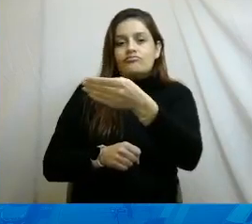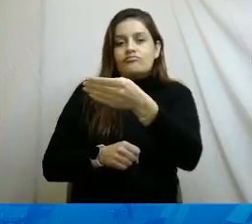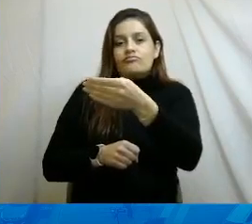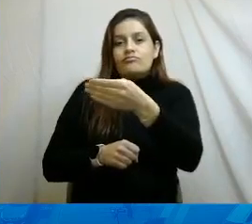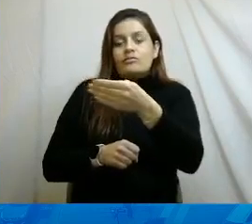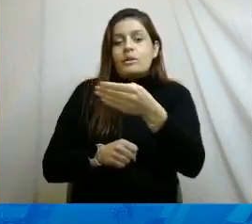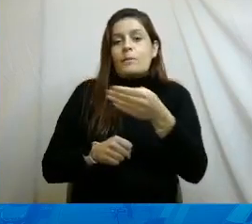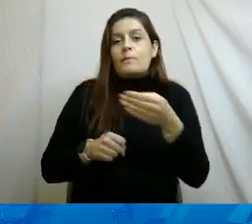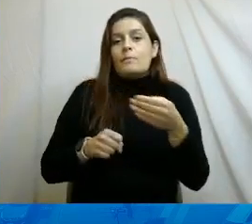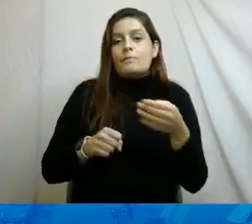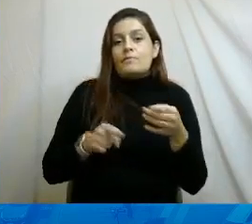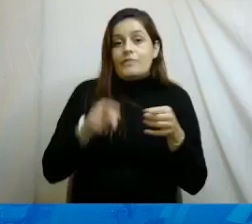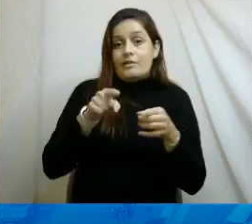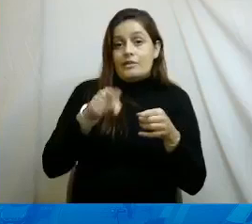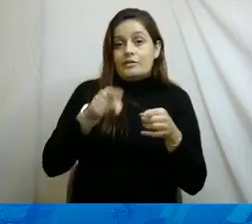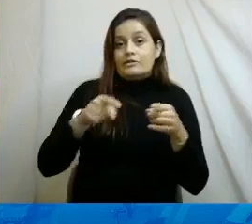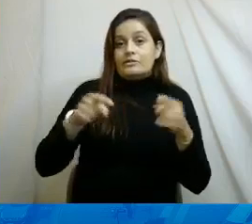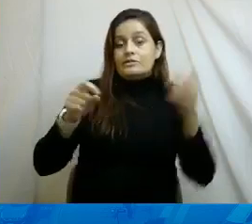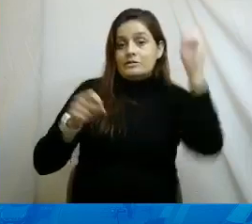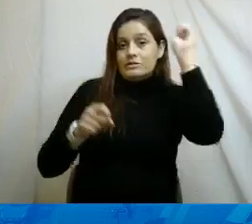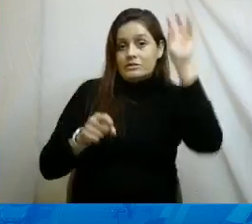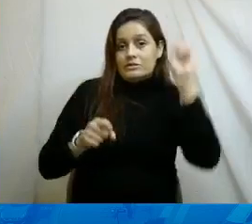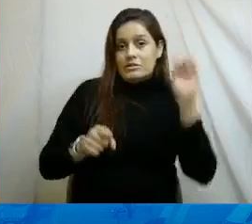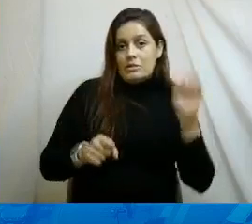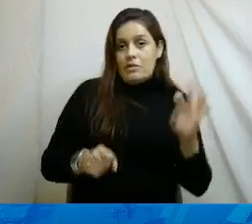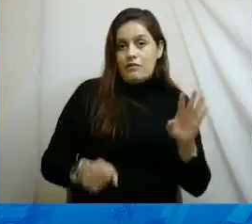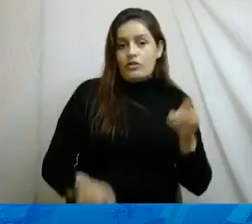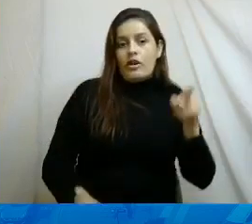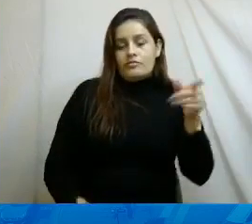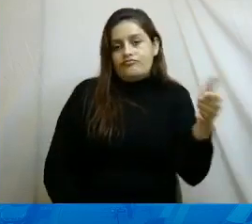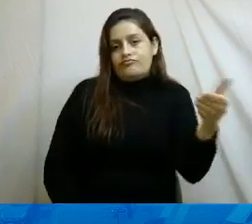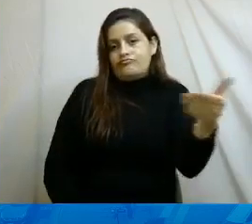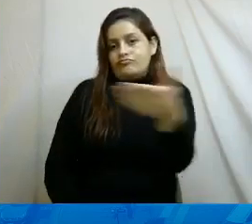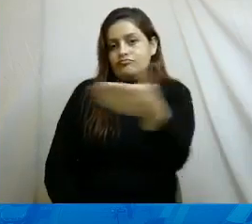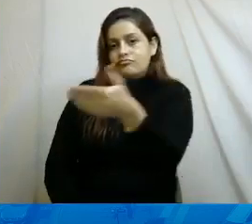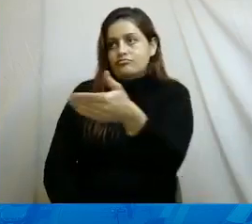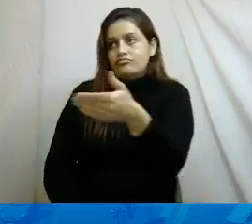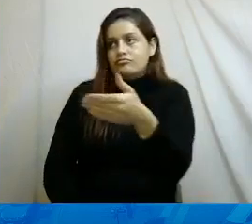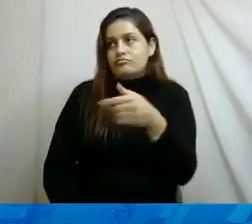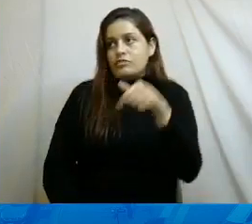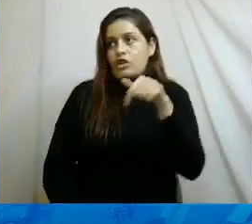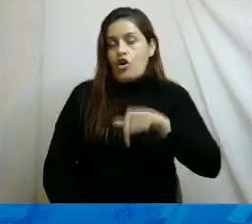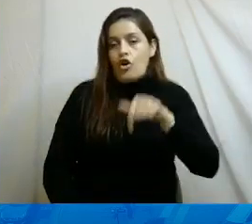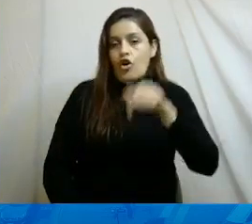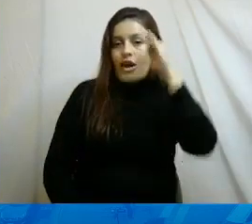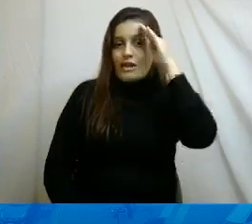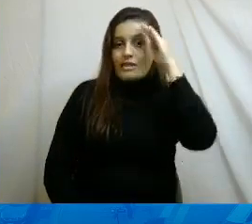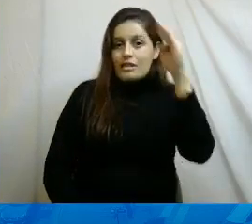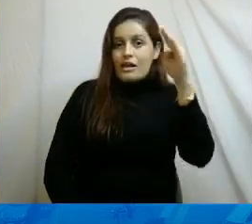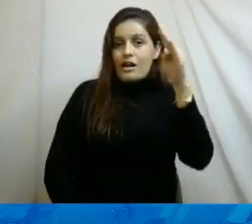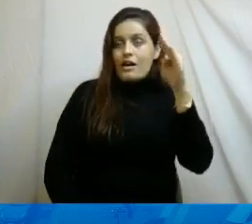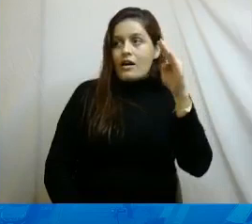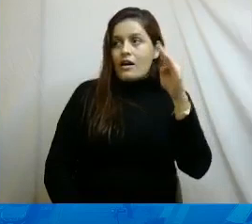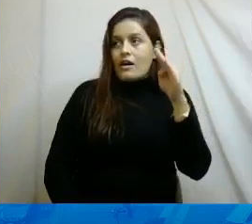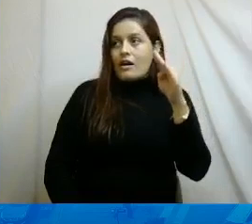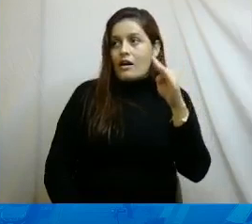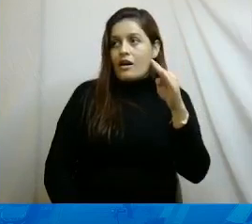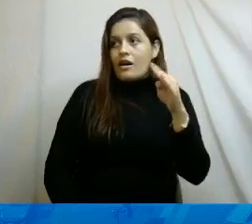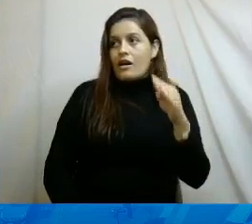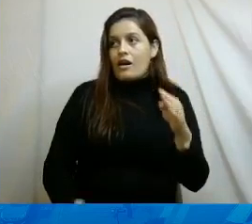minusválidos. Yo ahí instalo mi carro para poder pasar a trabajar. Hoy día viene el señor y me dice que van a instalar afuera